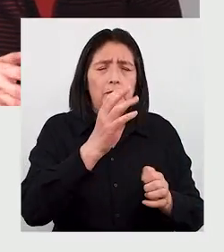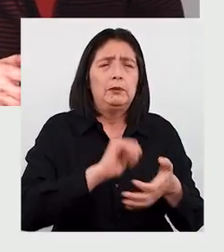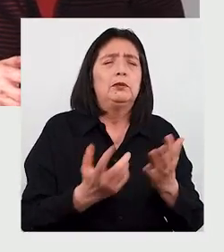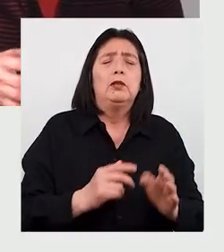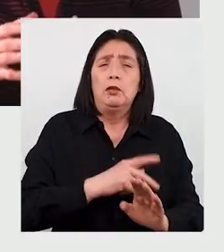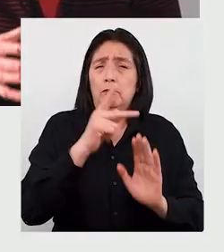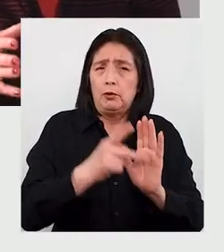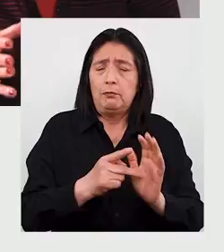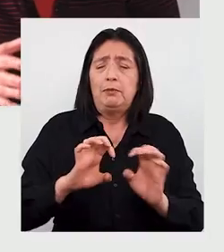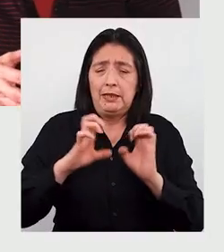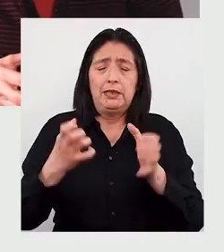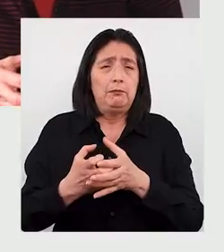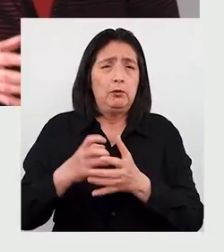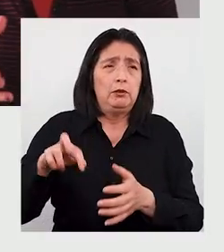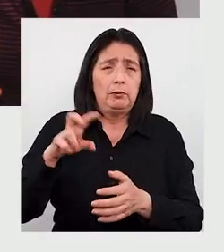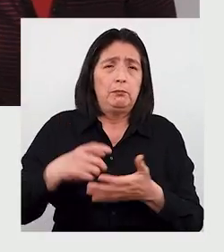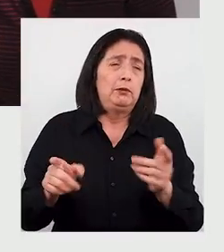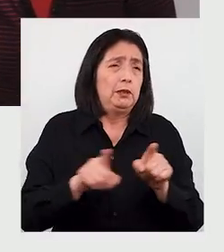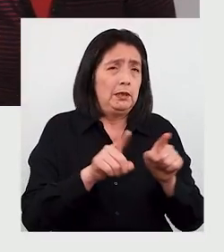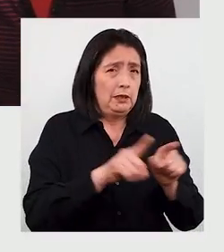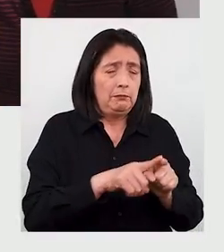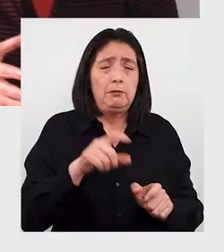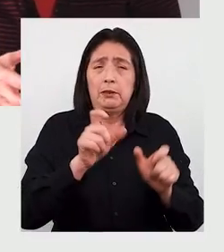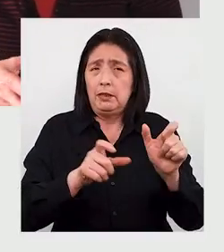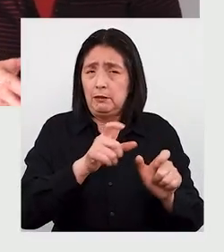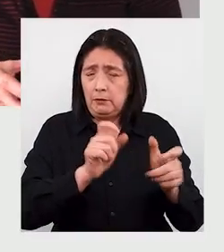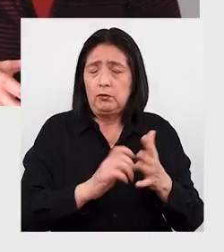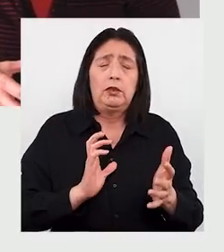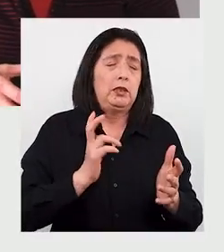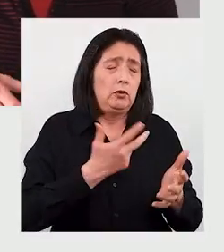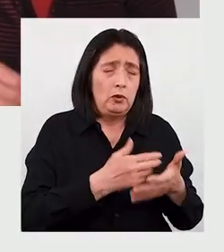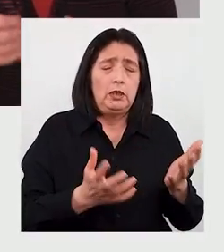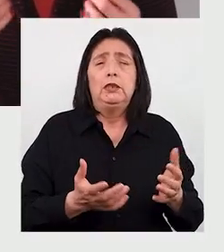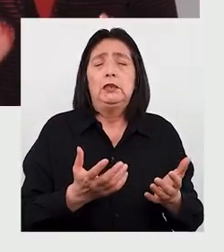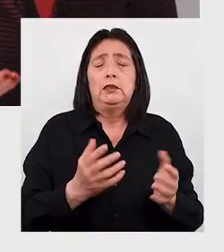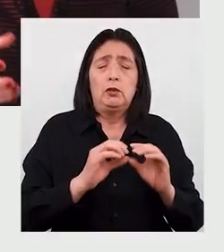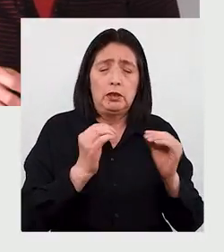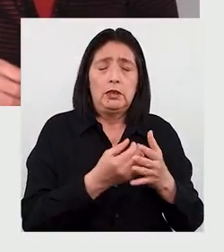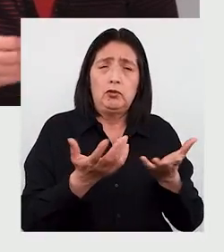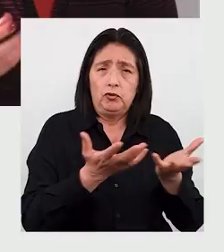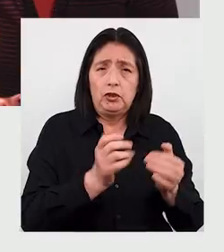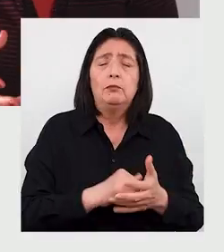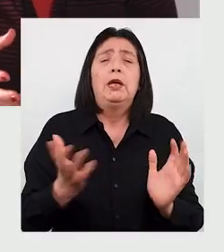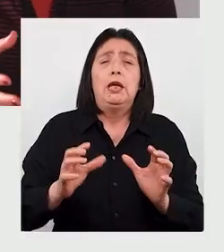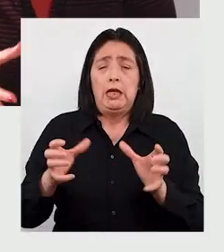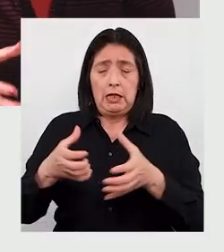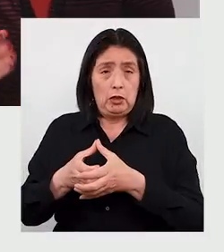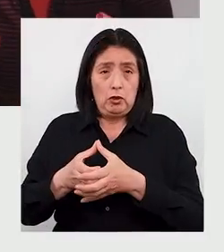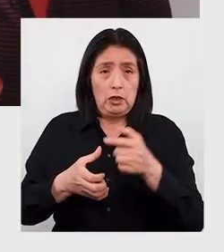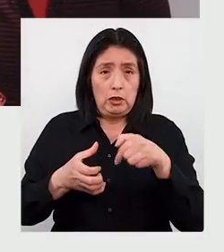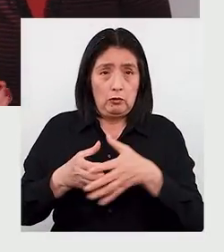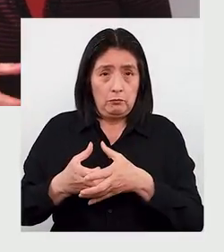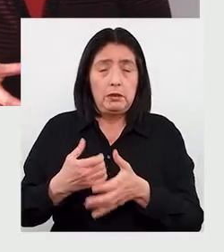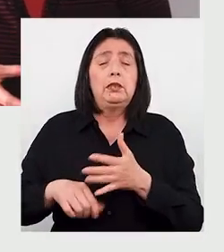desarrollo de programas para el equipo de PromPerú, así como para los clientes de nuestra institución. El Comité de Cultura Sostenible y